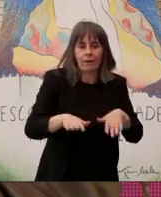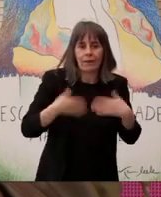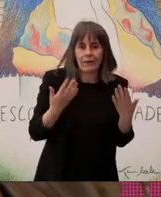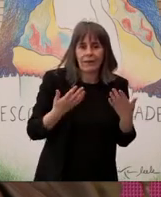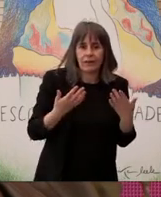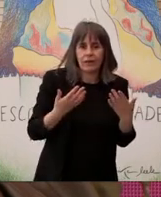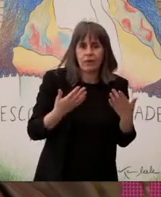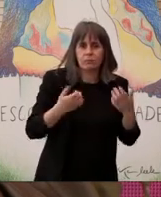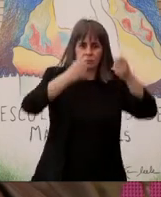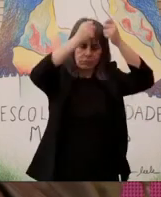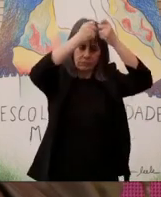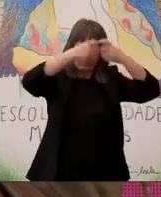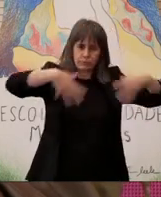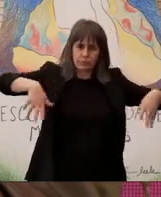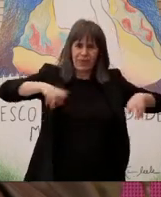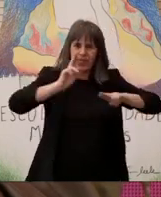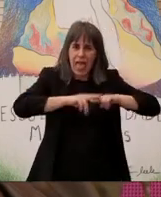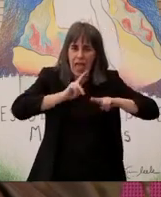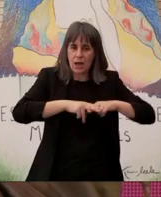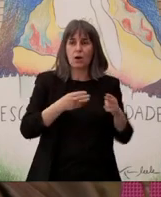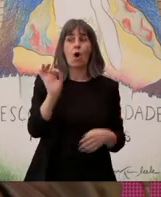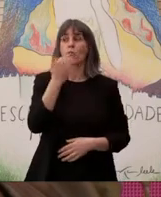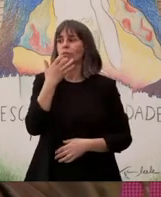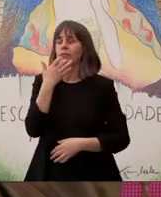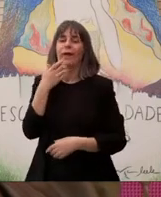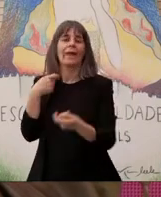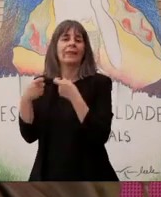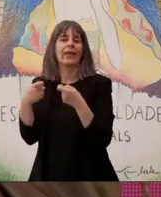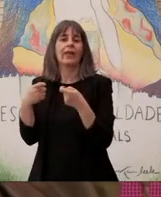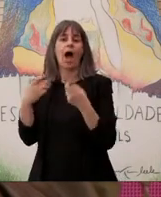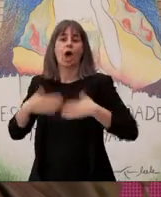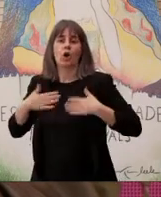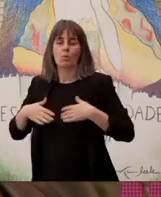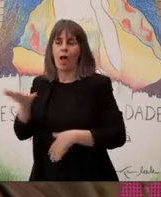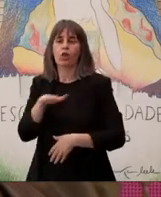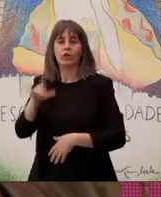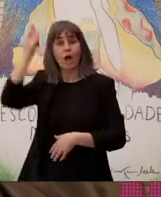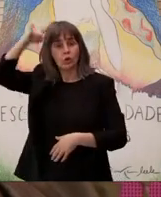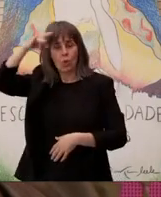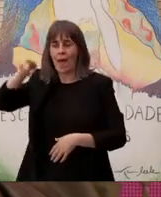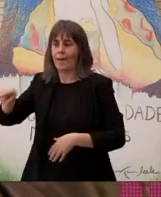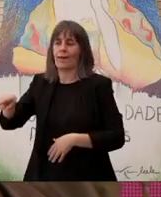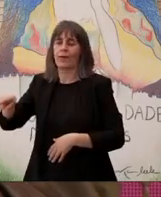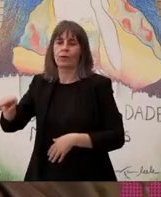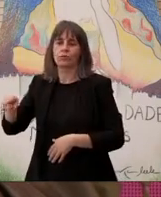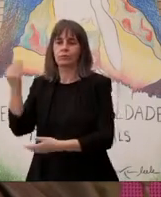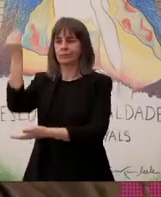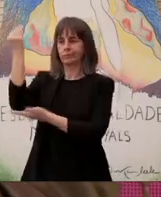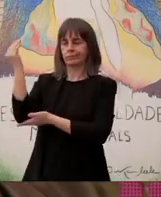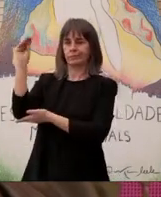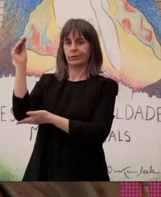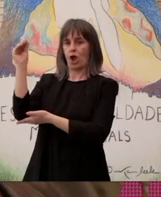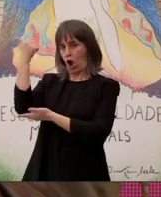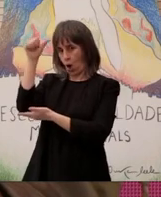de negro o una tienda de ropa notoral un maniquí ome tibera un carta